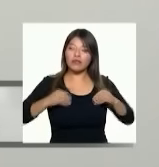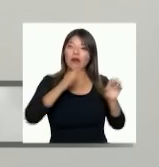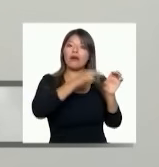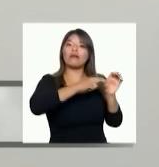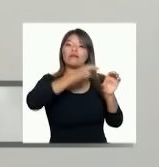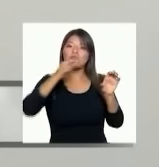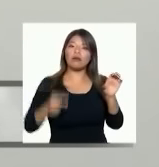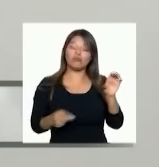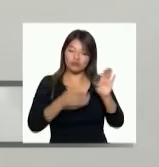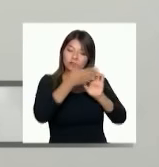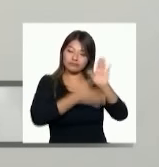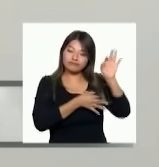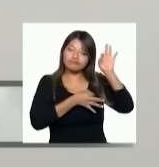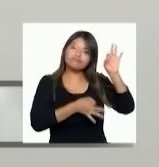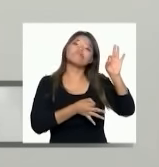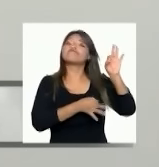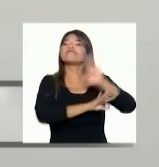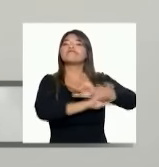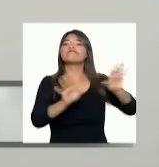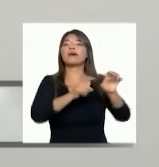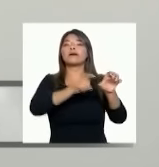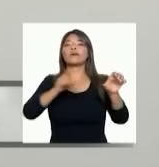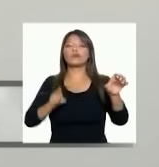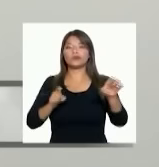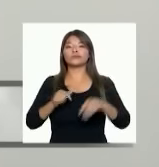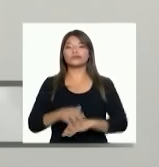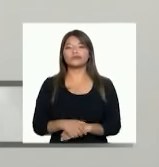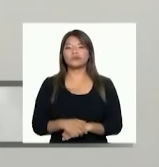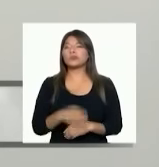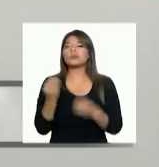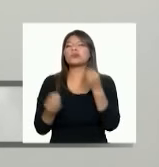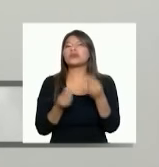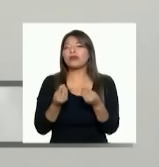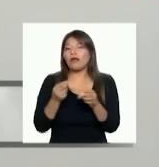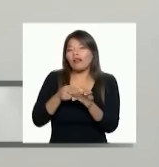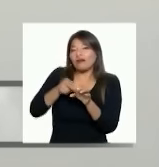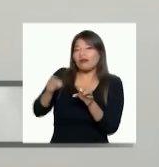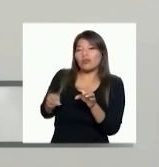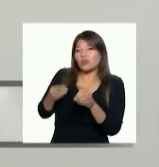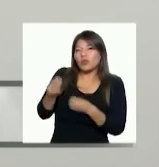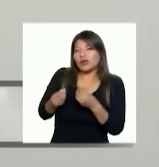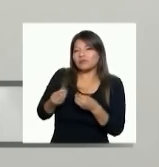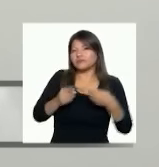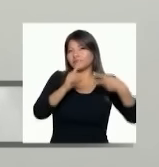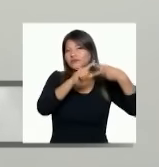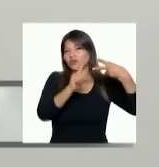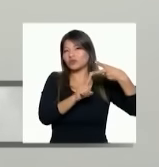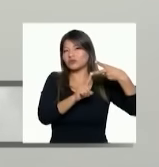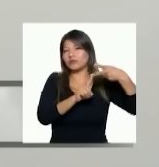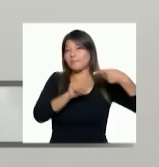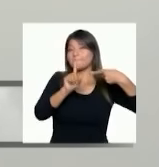primer ministro y que lo mandaron a esconder. ¿Dónde está el... ¿En dónde radicó el Waterloo de Otárola?